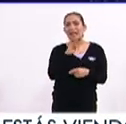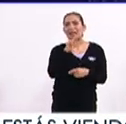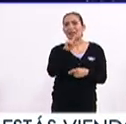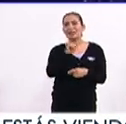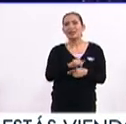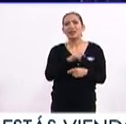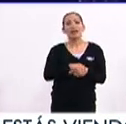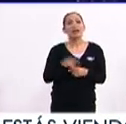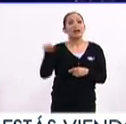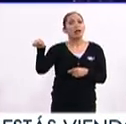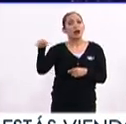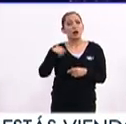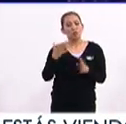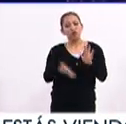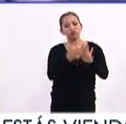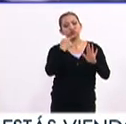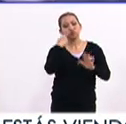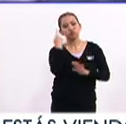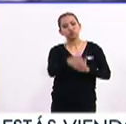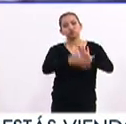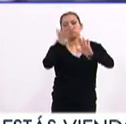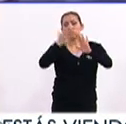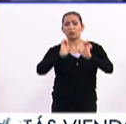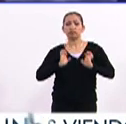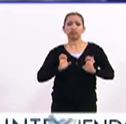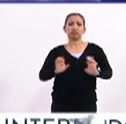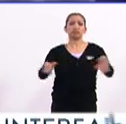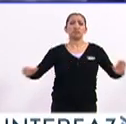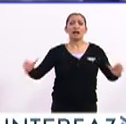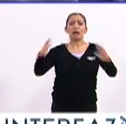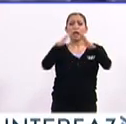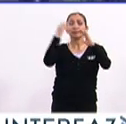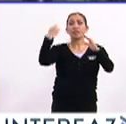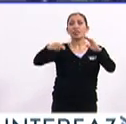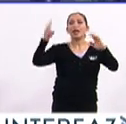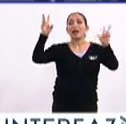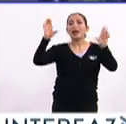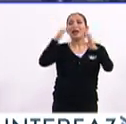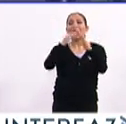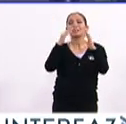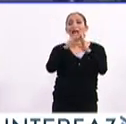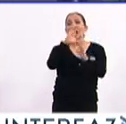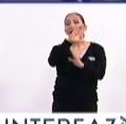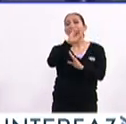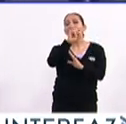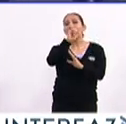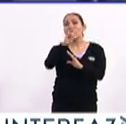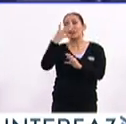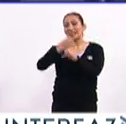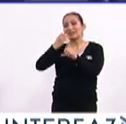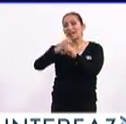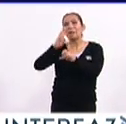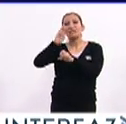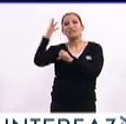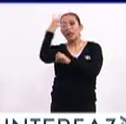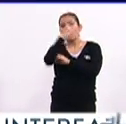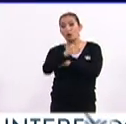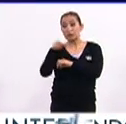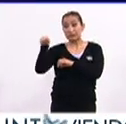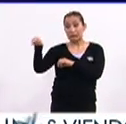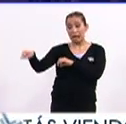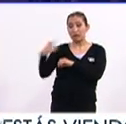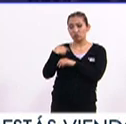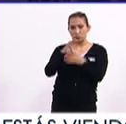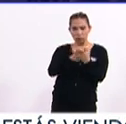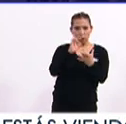Gerardo Mead Lewis mandó construir esta lujosa mansión llamada Casa de Campo Quinta Vistahermosa, para él